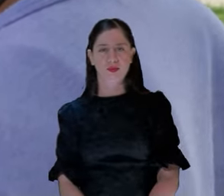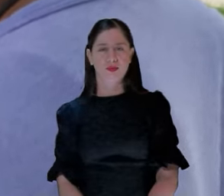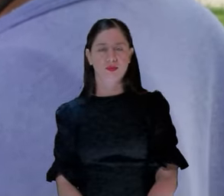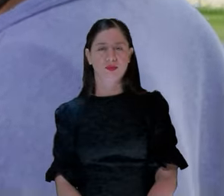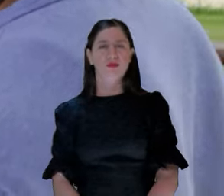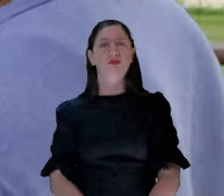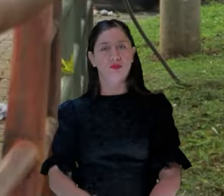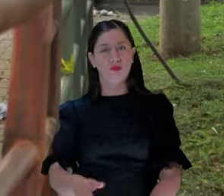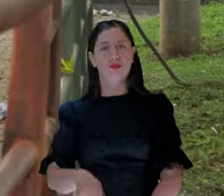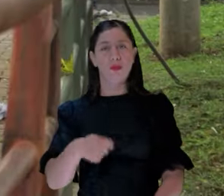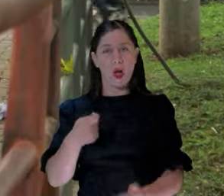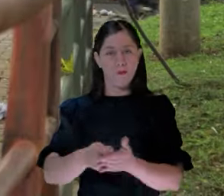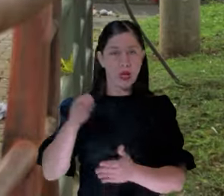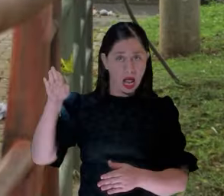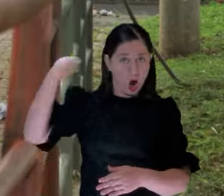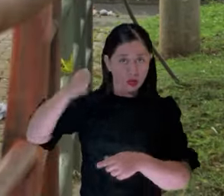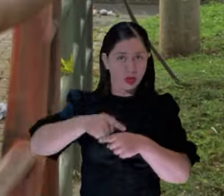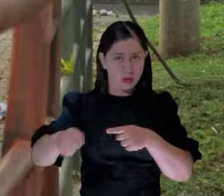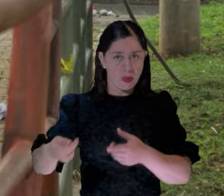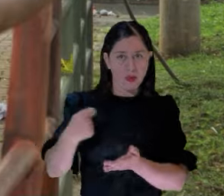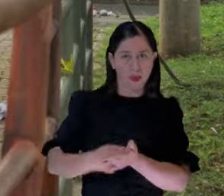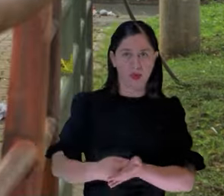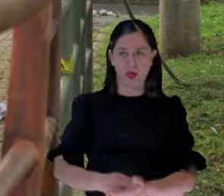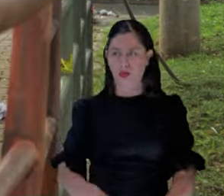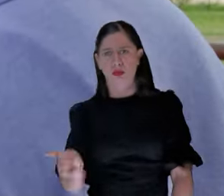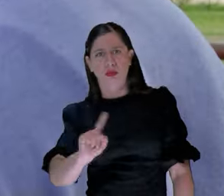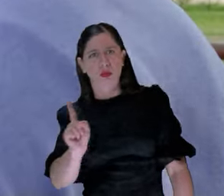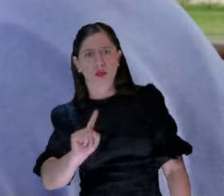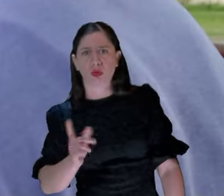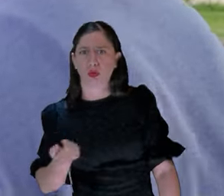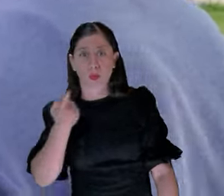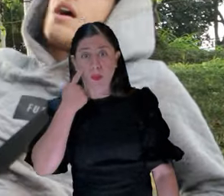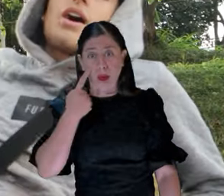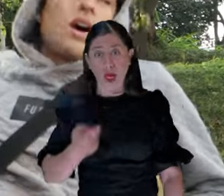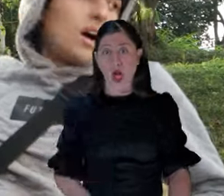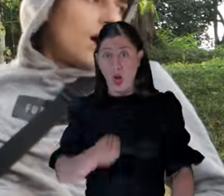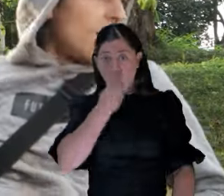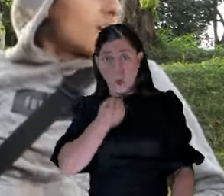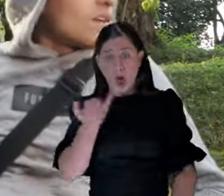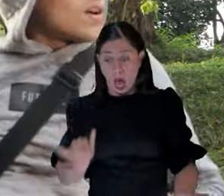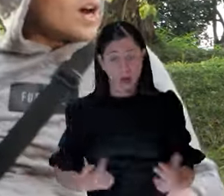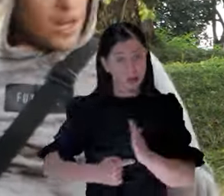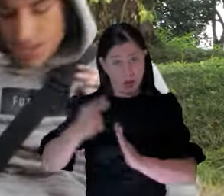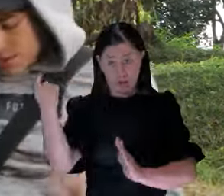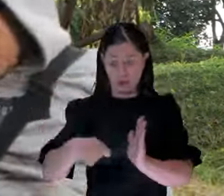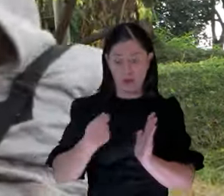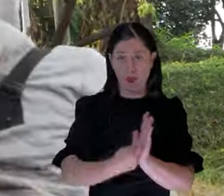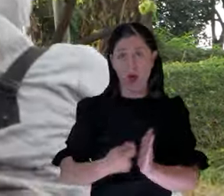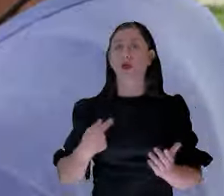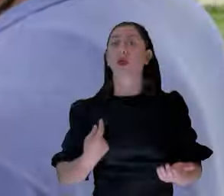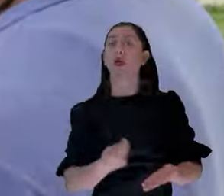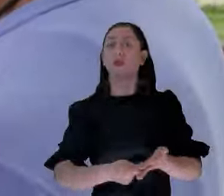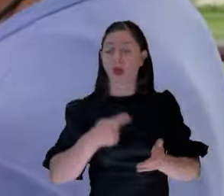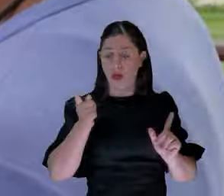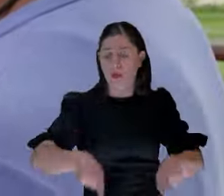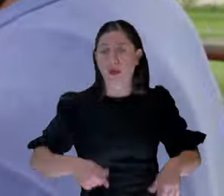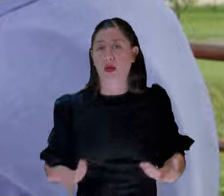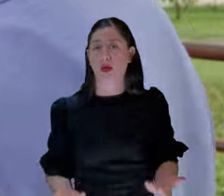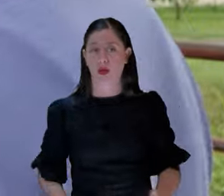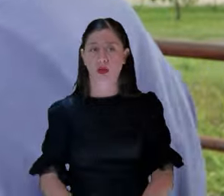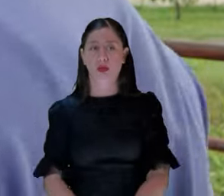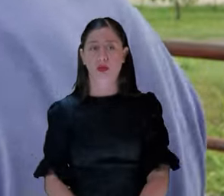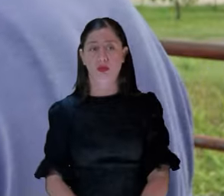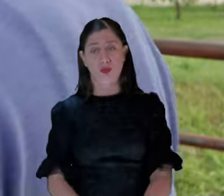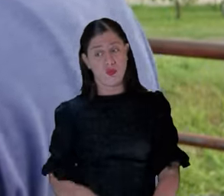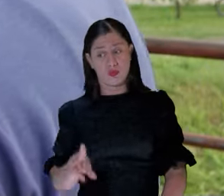ver. Chacho, hágale todo bien que me lo pagan la otra semana. ¡Epa! No. Mire, si quieren comer, paguen de una vez, porque a nosotros no nos fían.